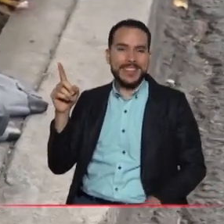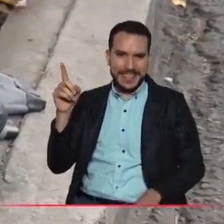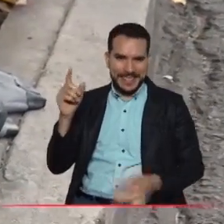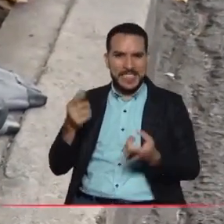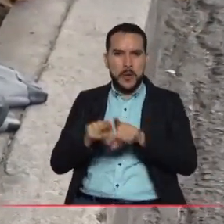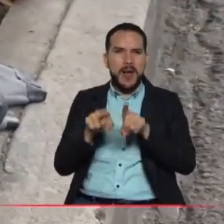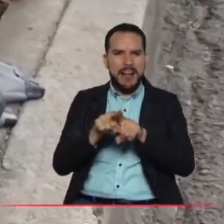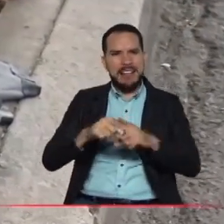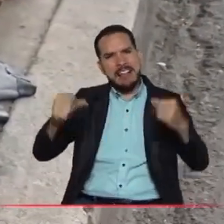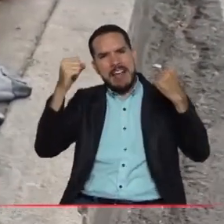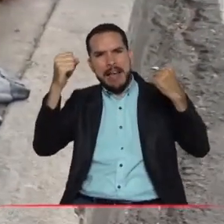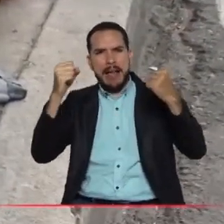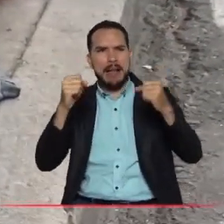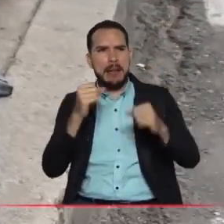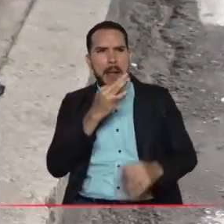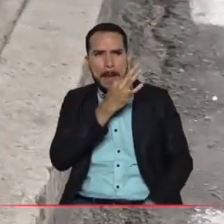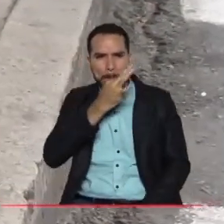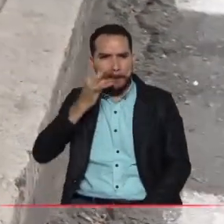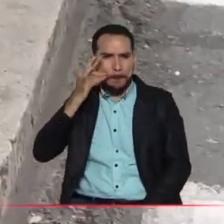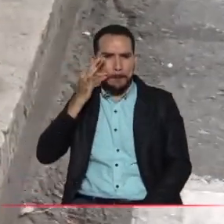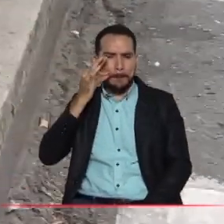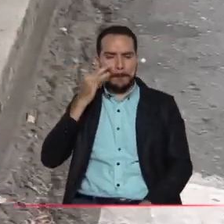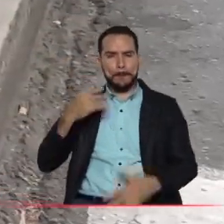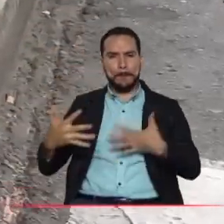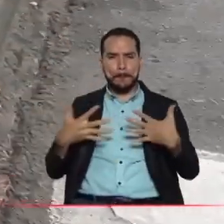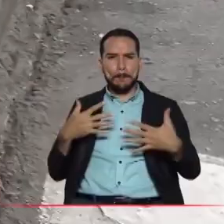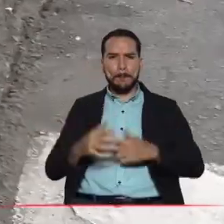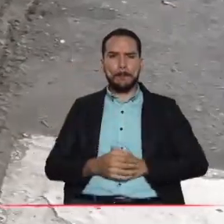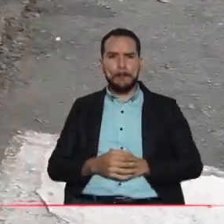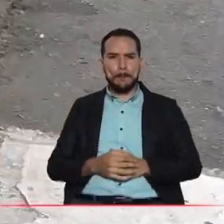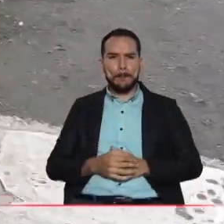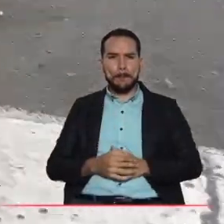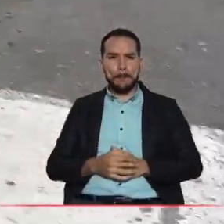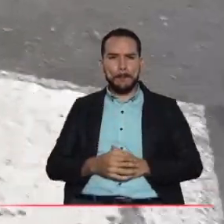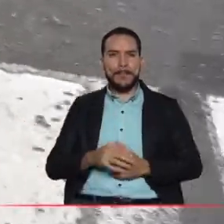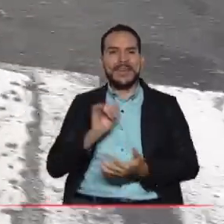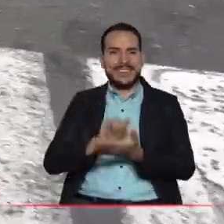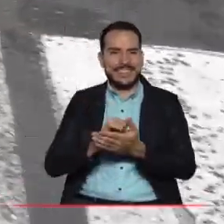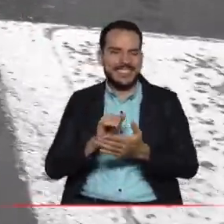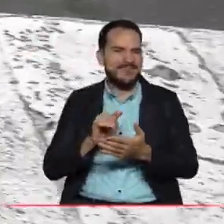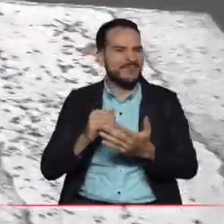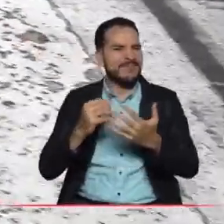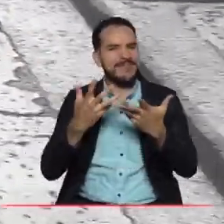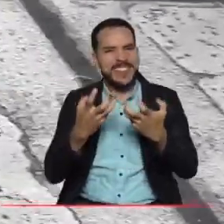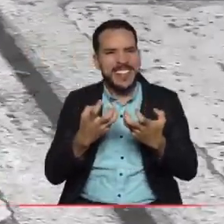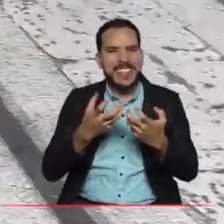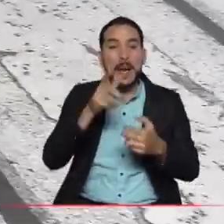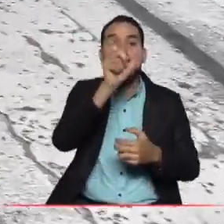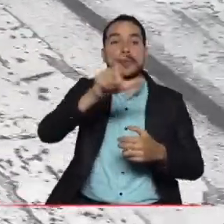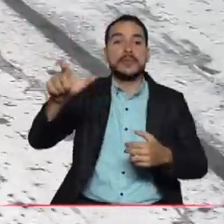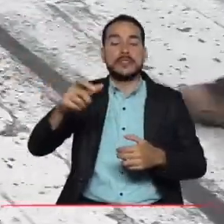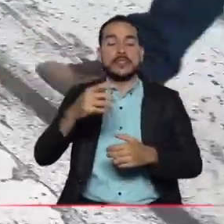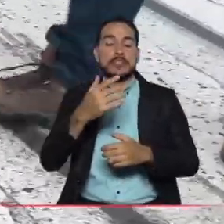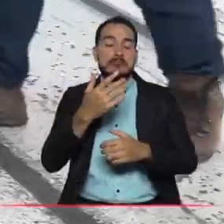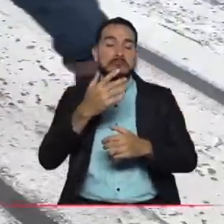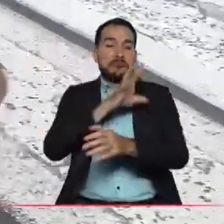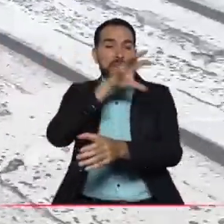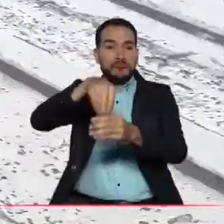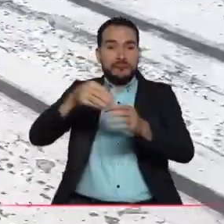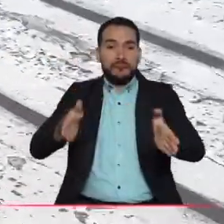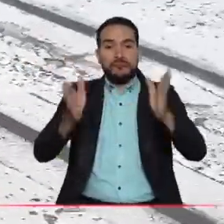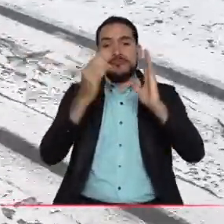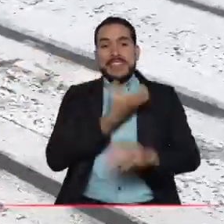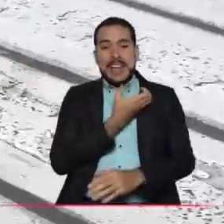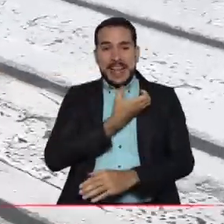este proceso. Manifiestan que estarán aquí hasta que reciban una respuesta oportuna por parte de la administración municipal. De